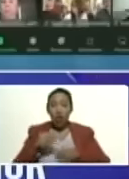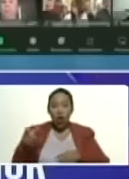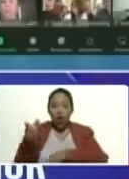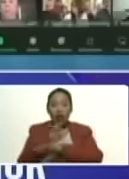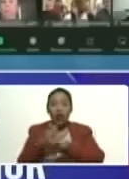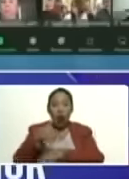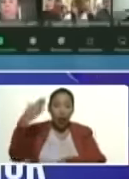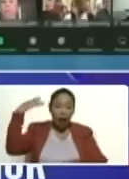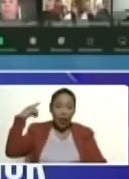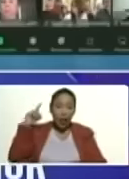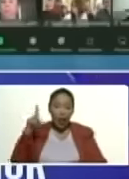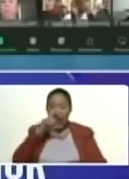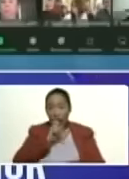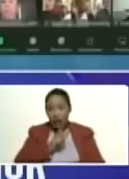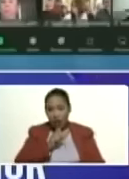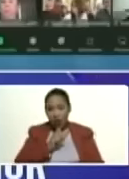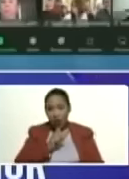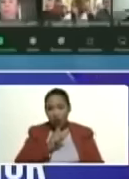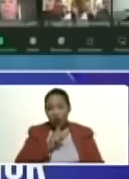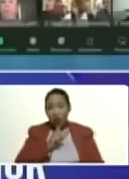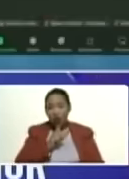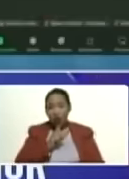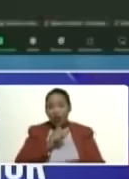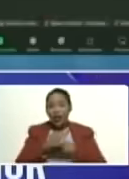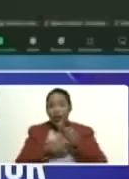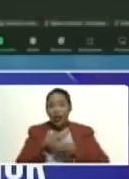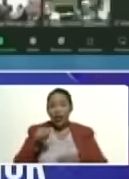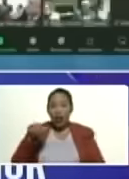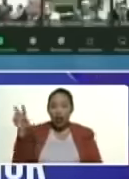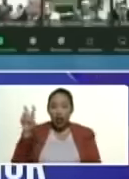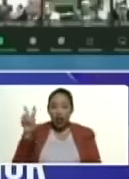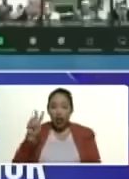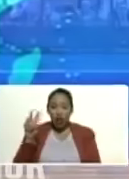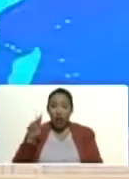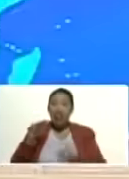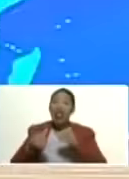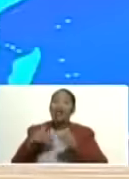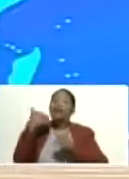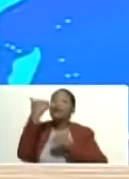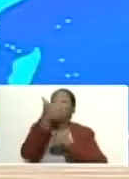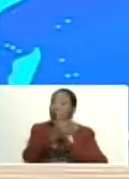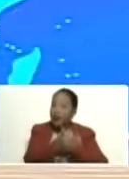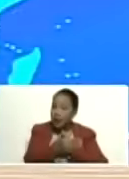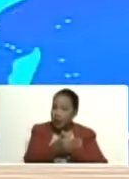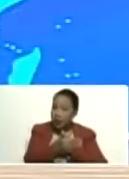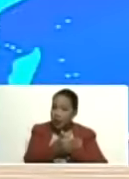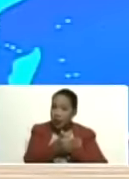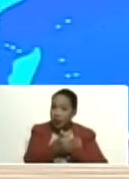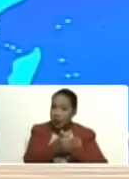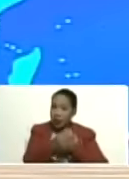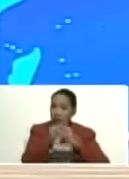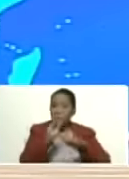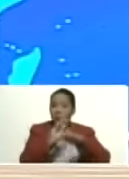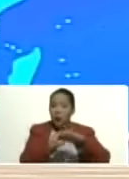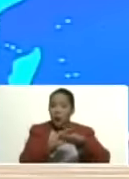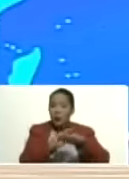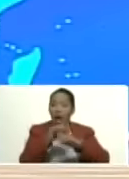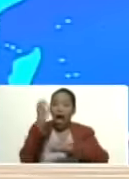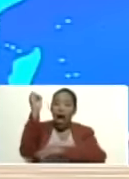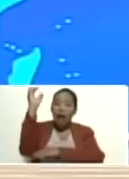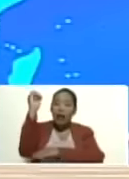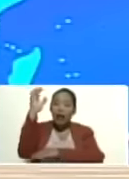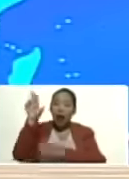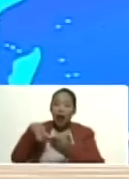que tuvo nuestro país y que convocó luego a una Asamblea